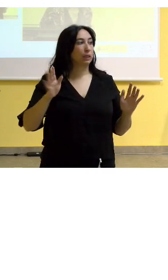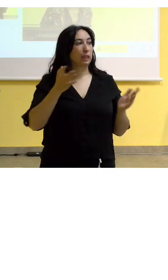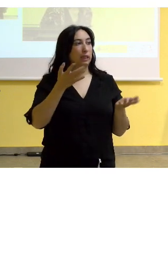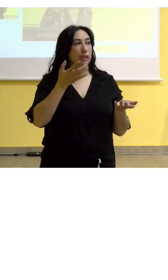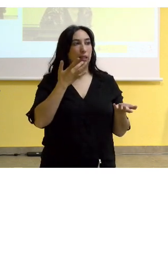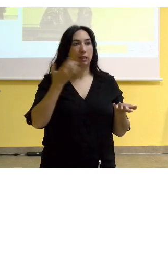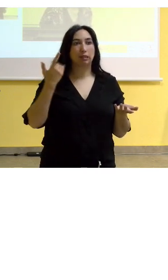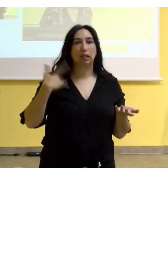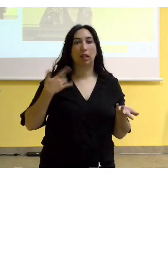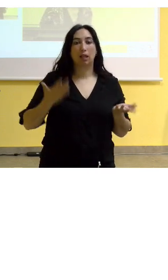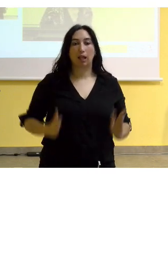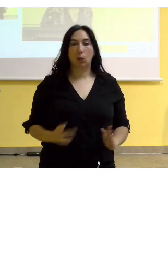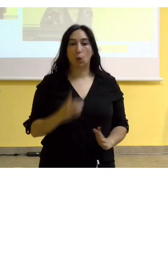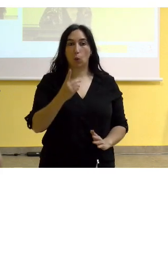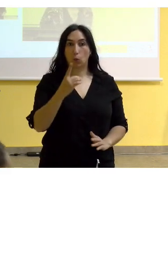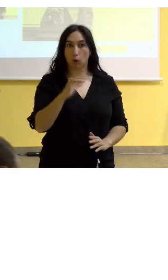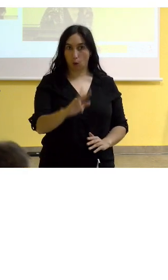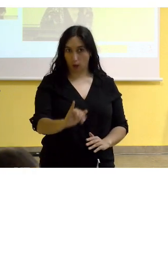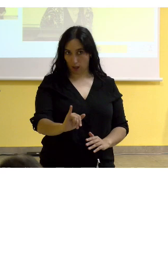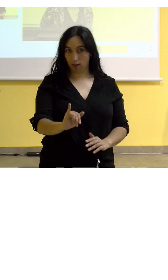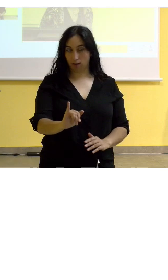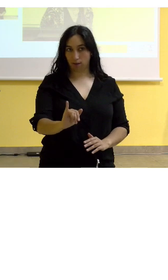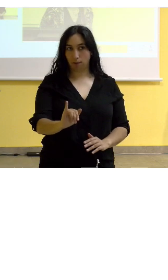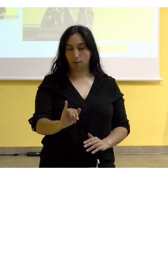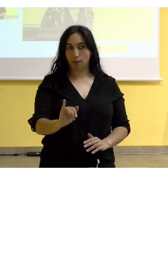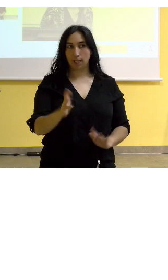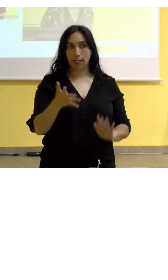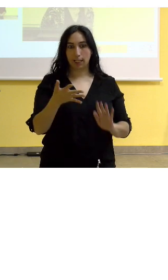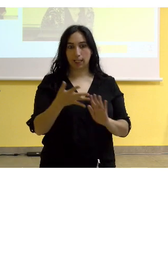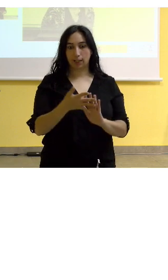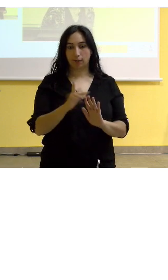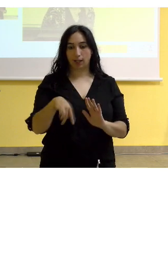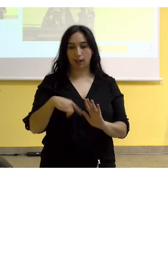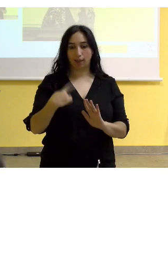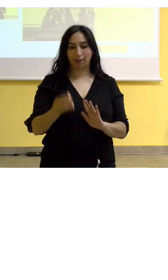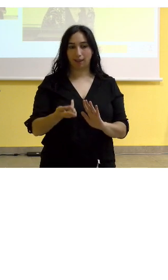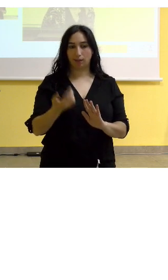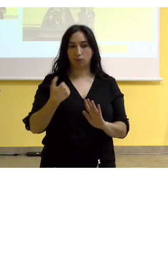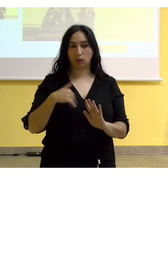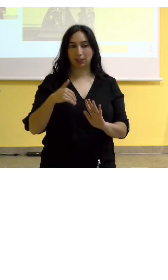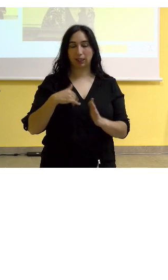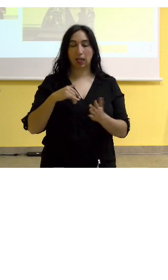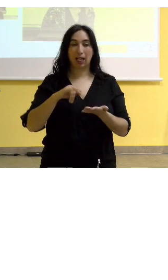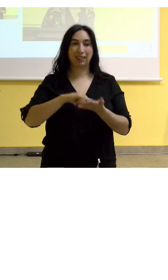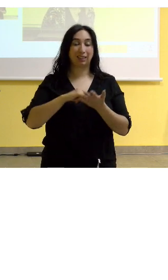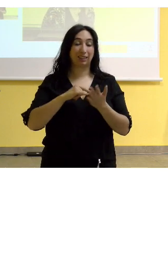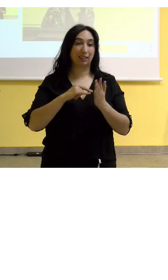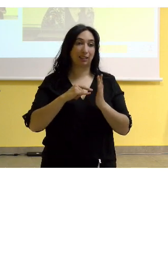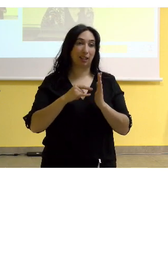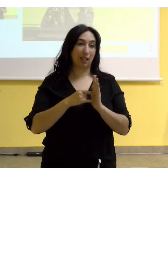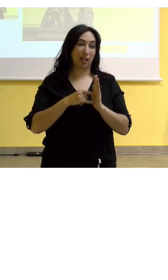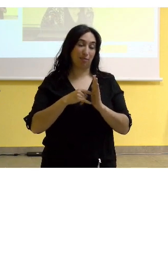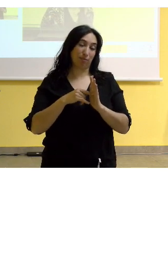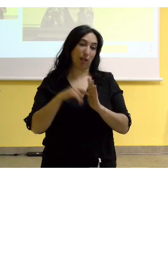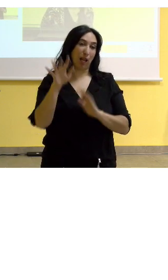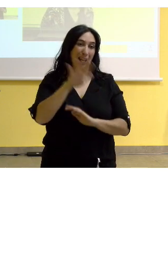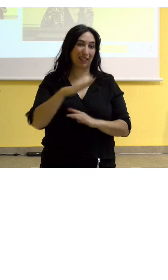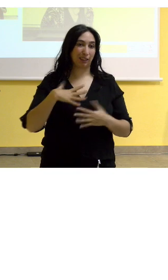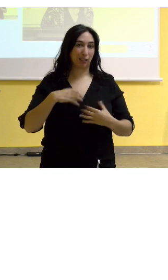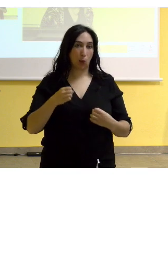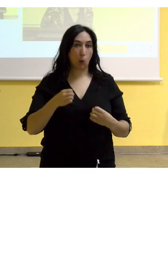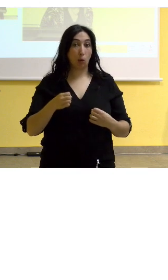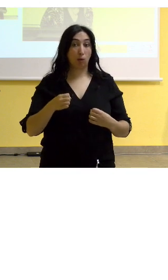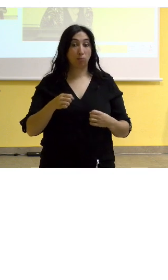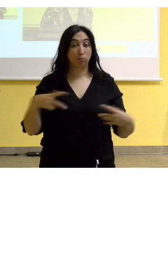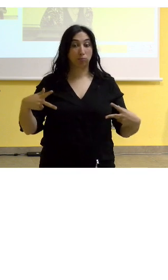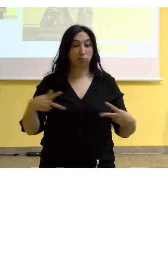tenían ya un hijo, la pareja, ya no se podía hacer el Sistema Nacional de Salud no financiaba la